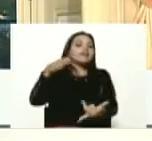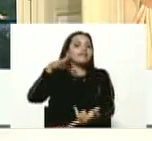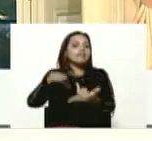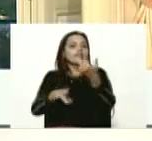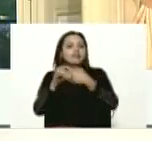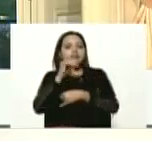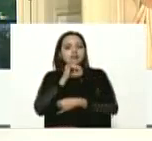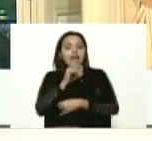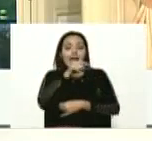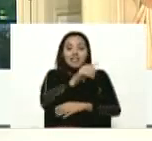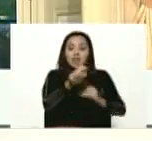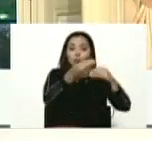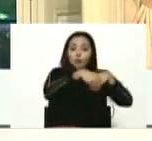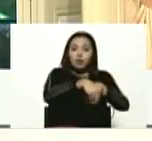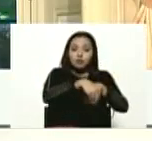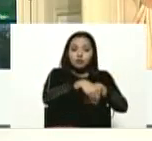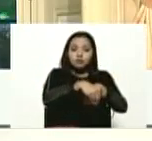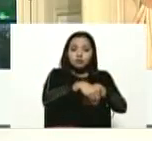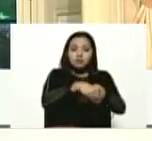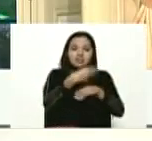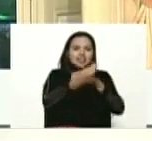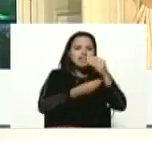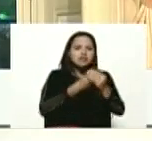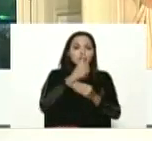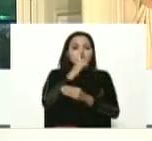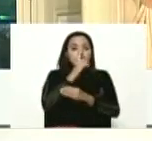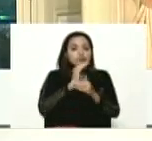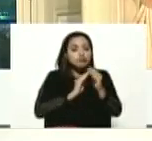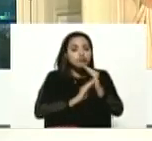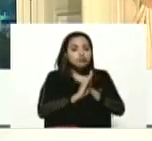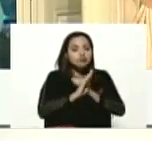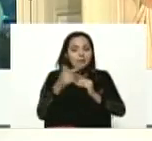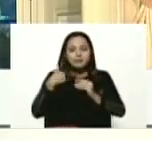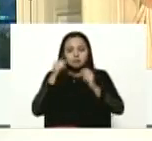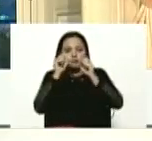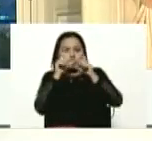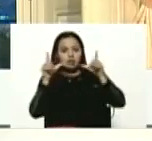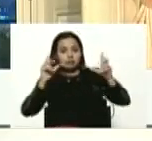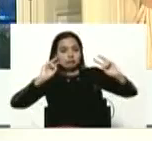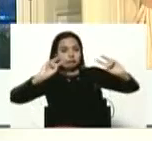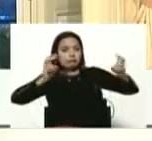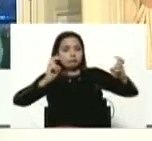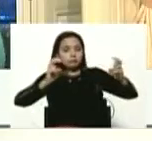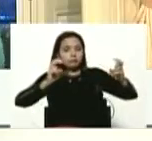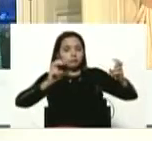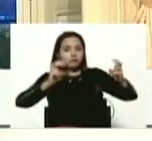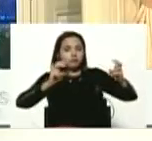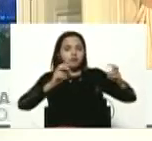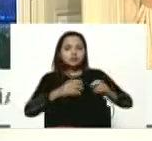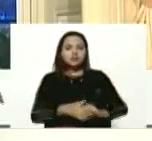Esta negociación se llevó en silencio. A mí me sorprendió un titular de Bloomberg,